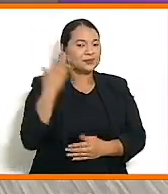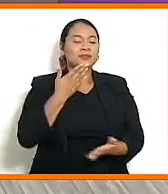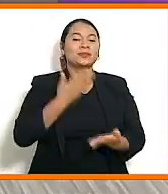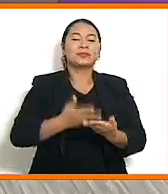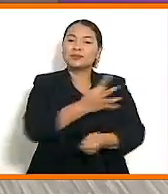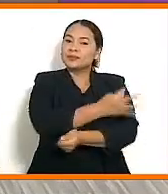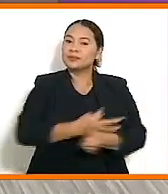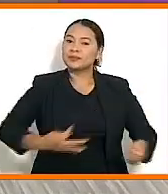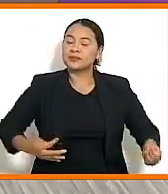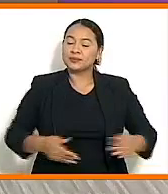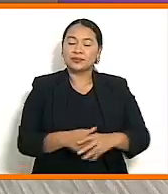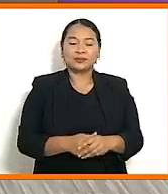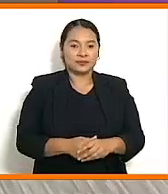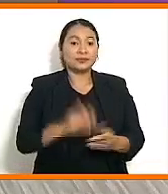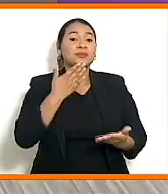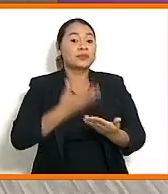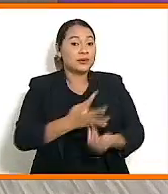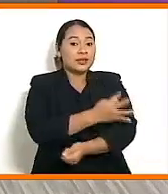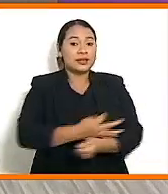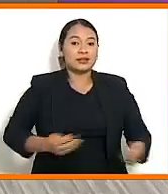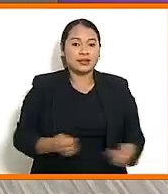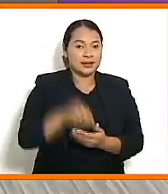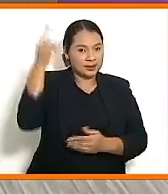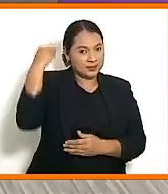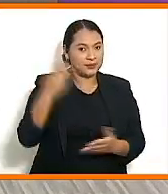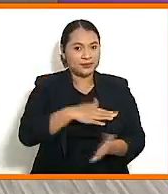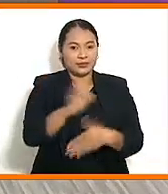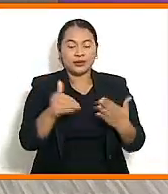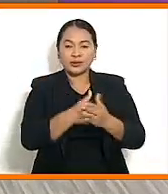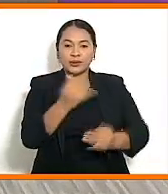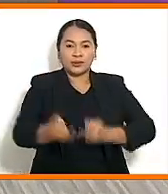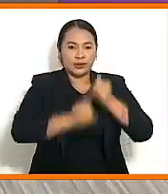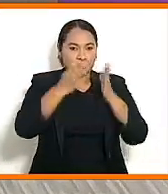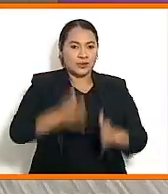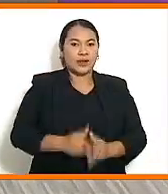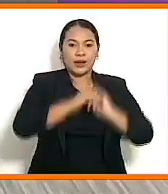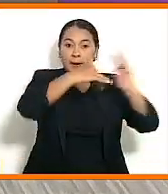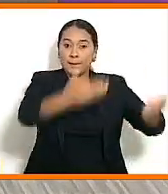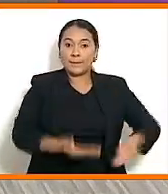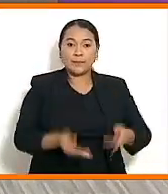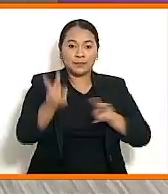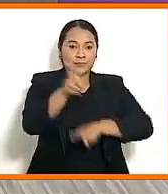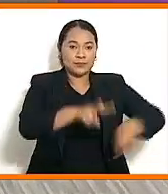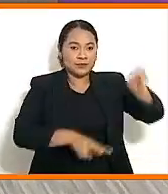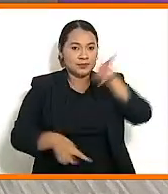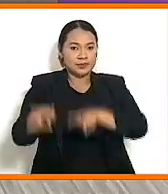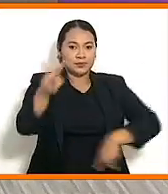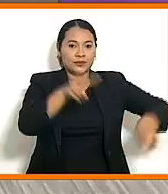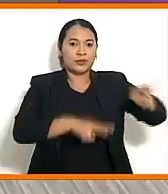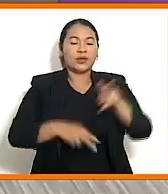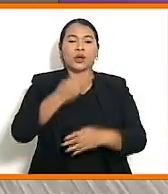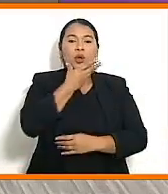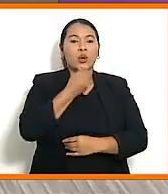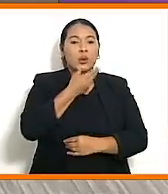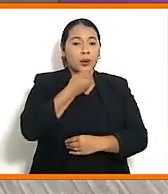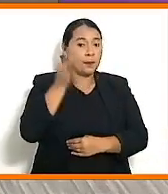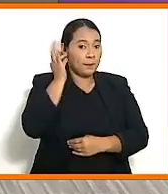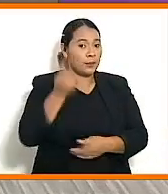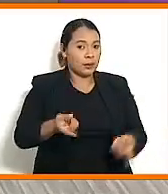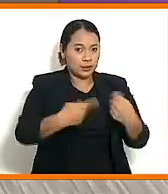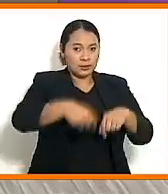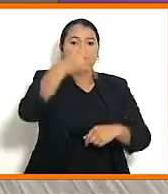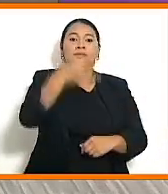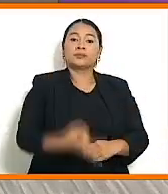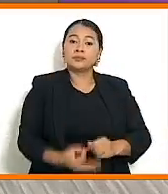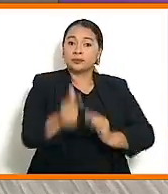tardes, Francini. Buenas tardes, Madeline. Buenas tardes a todos nuestros jugadores. Le damos la cordial bienvenida a nuestro auditor y notario, quienes están para dar fe y